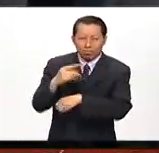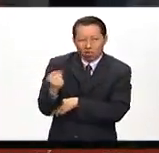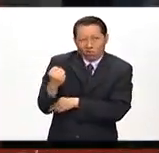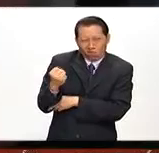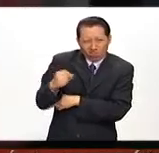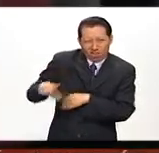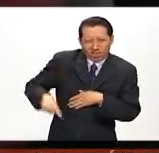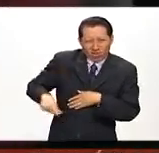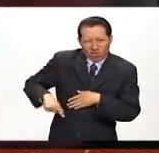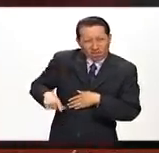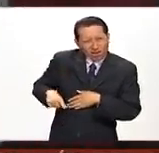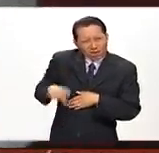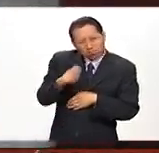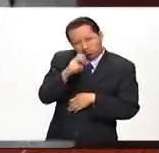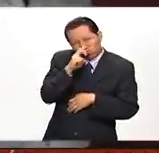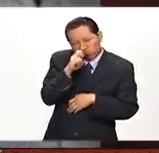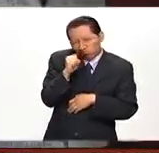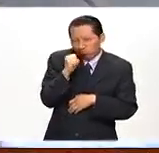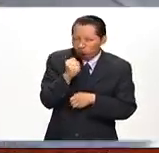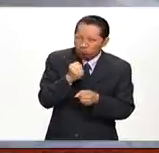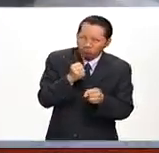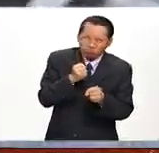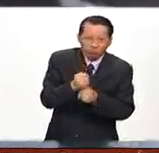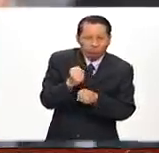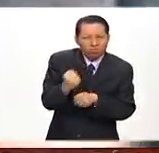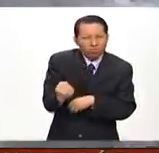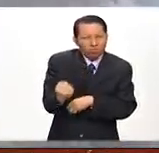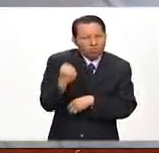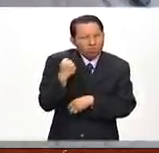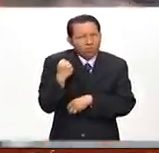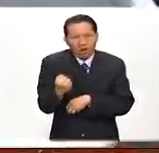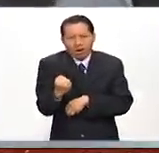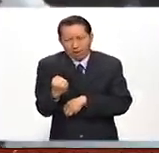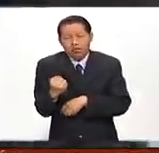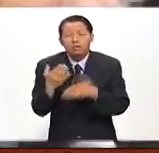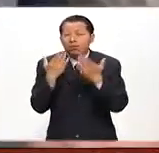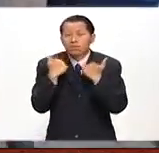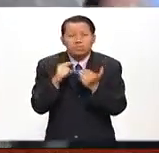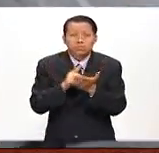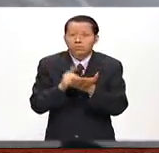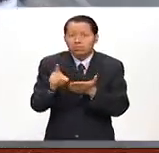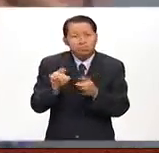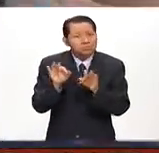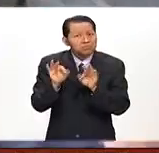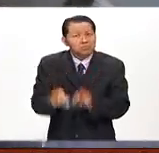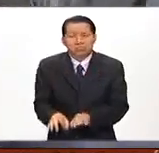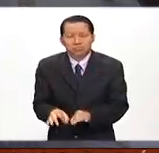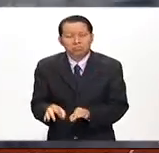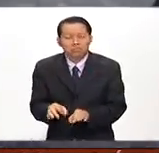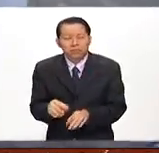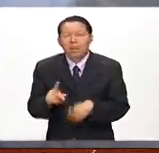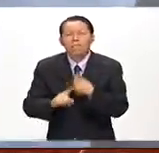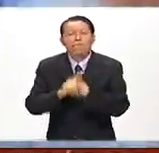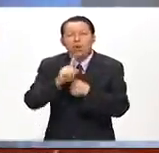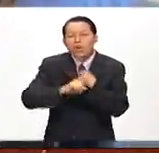extremista, autoritario y fuera ya no hay Estado de Derecho en Turquía. El problema en Turquía